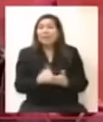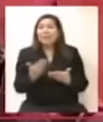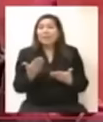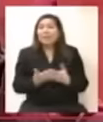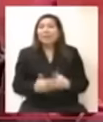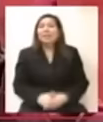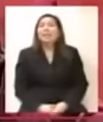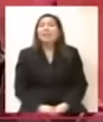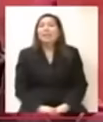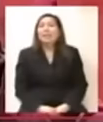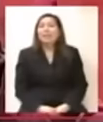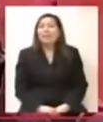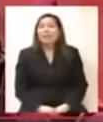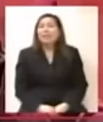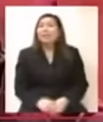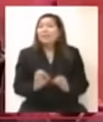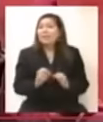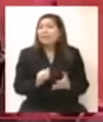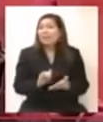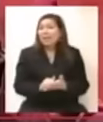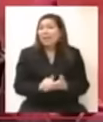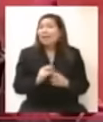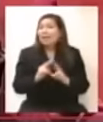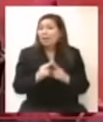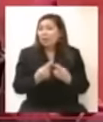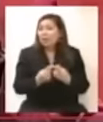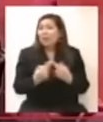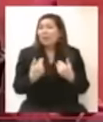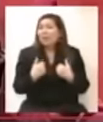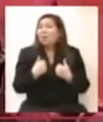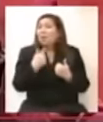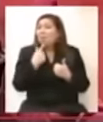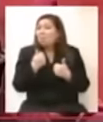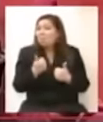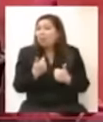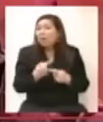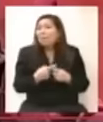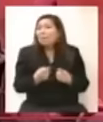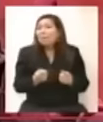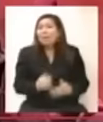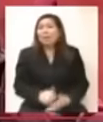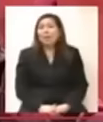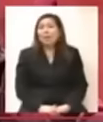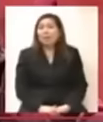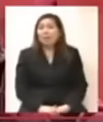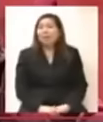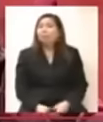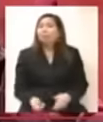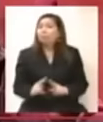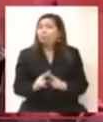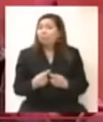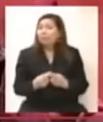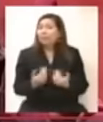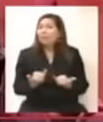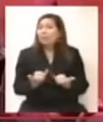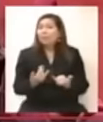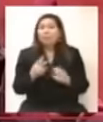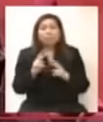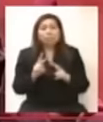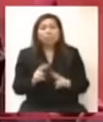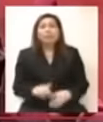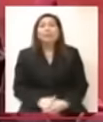no Entonces si si han sido convocadas habría que decir Bueno este están convocadas y han hecho estas